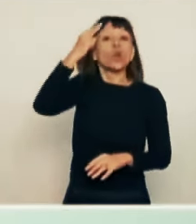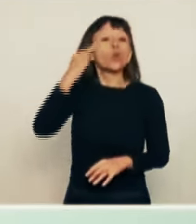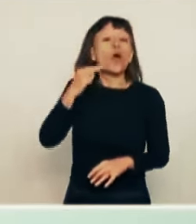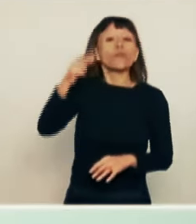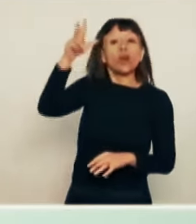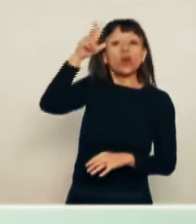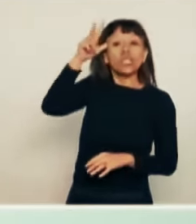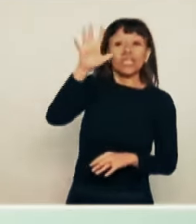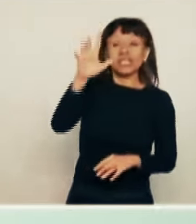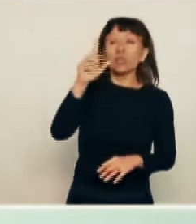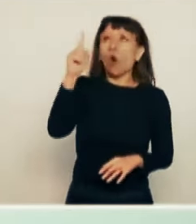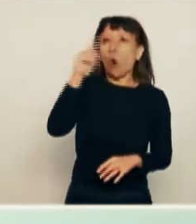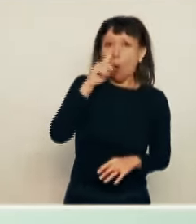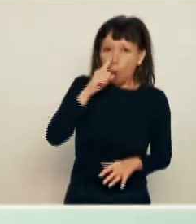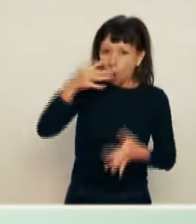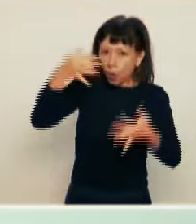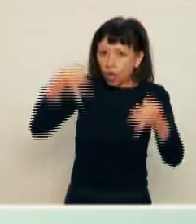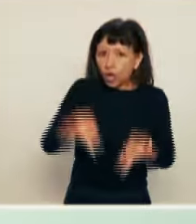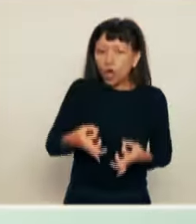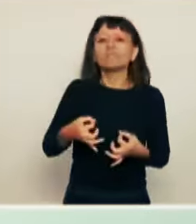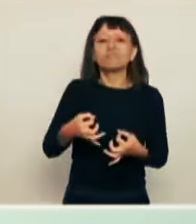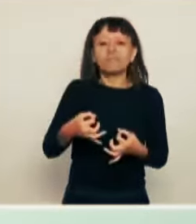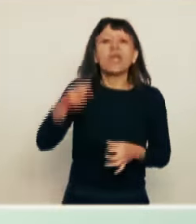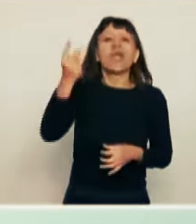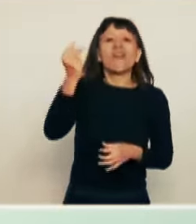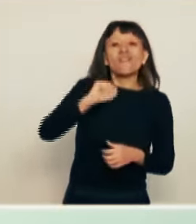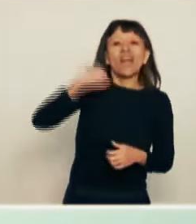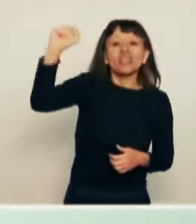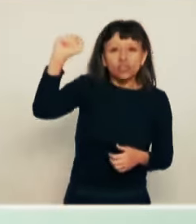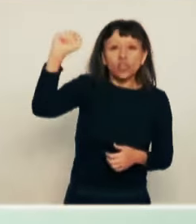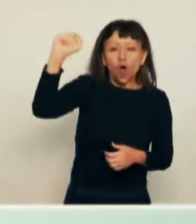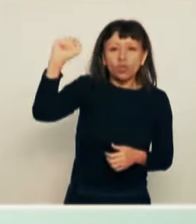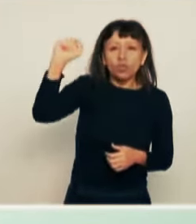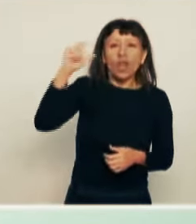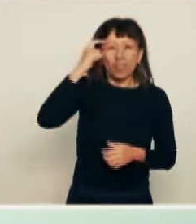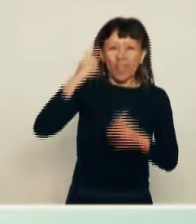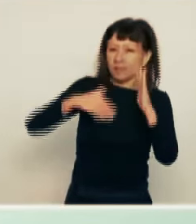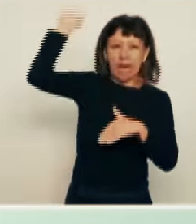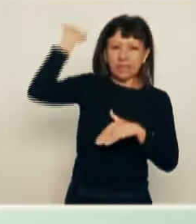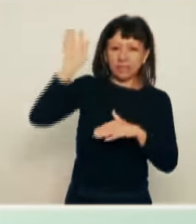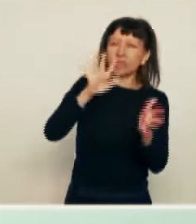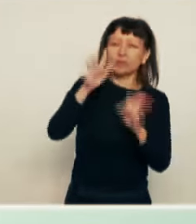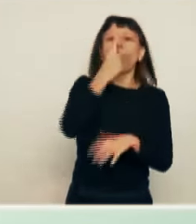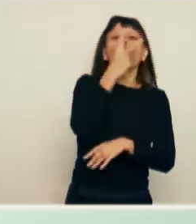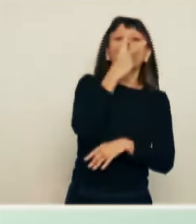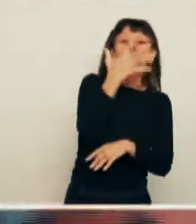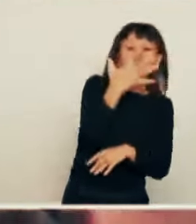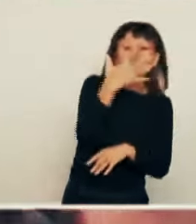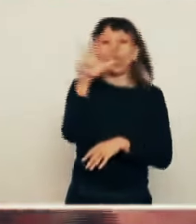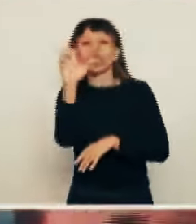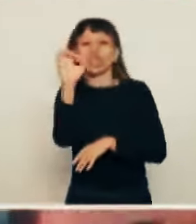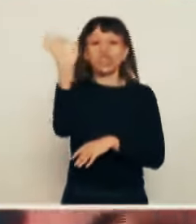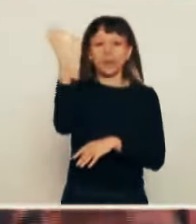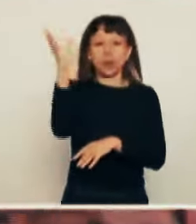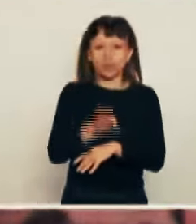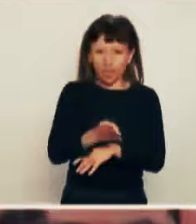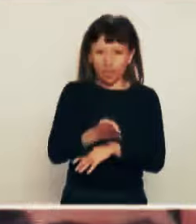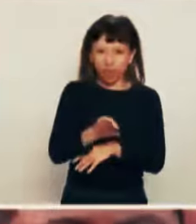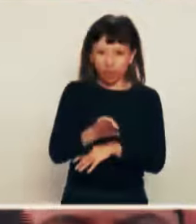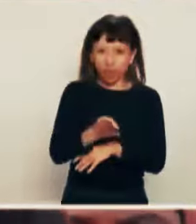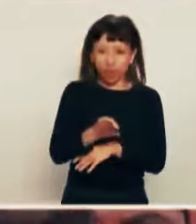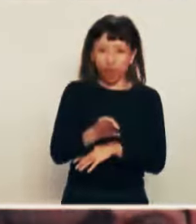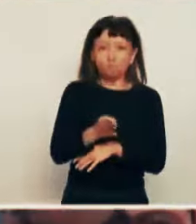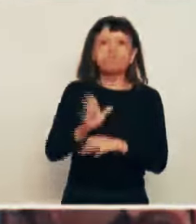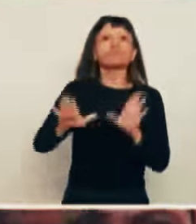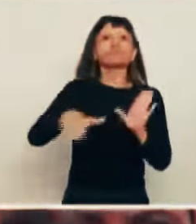1985, junio de 1985, la inflación estaba en dos dígitos entre el 25 y el 30%. Salió